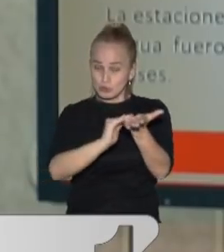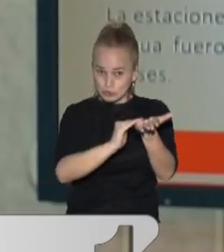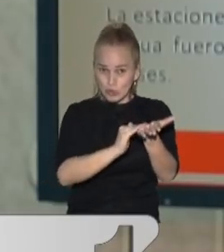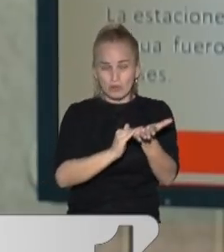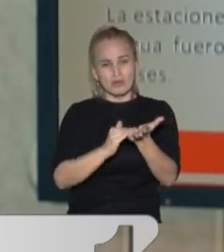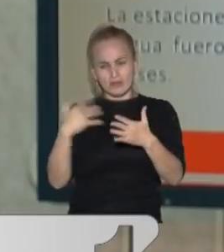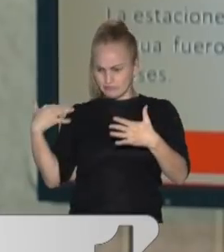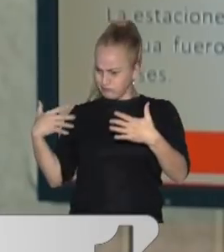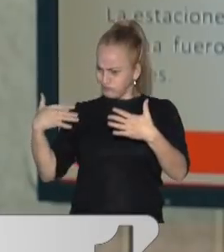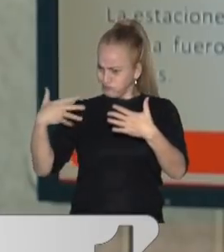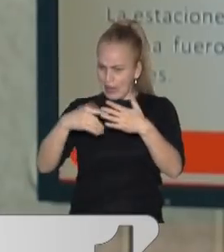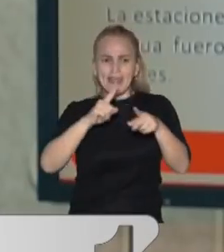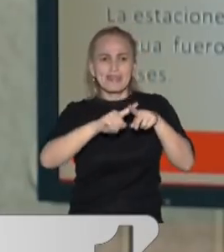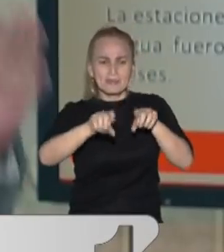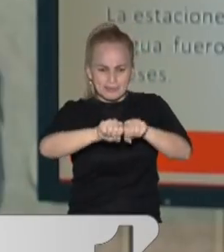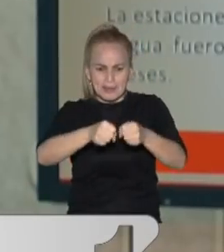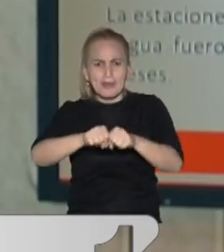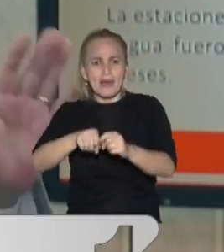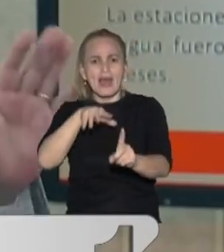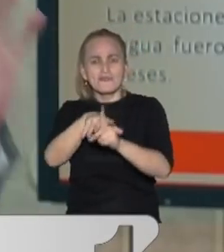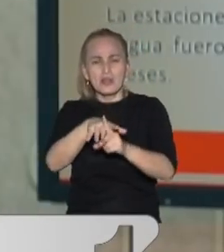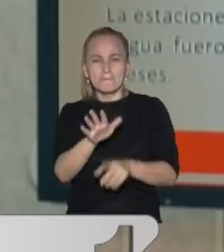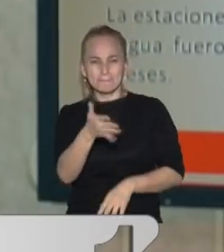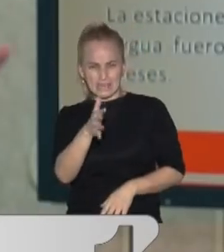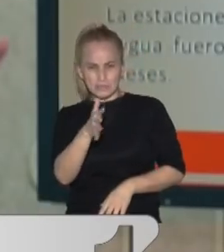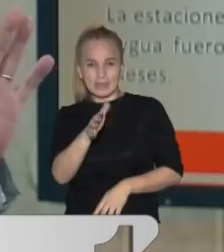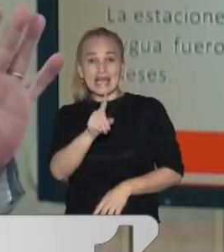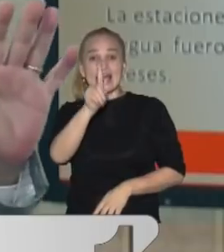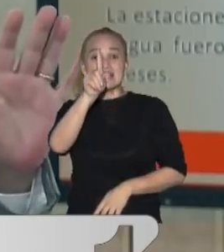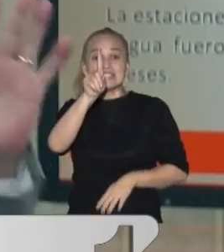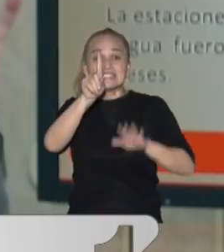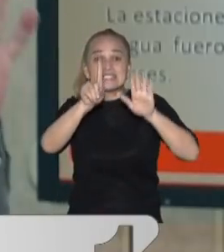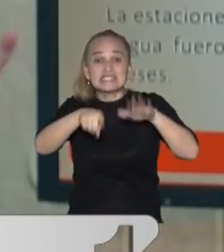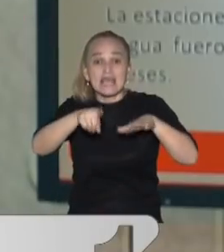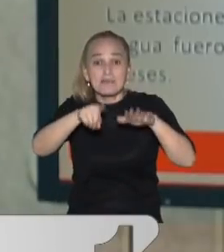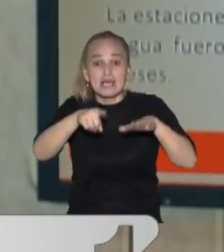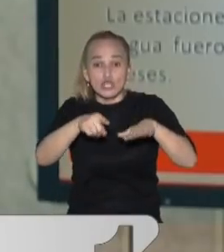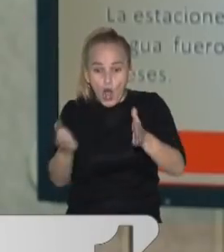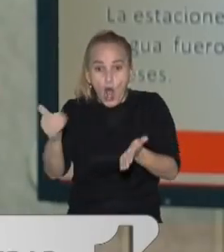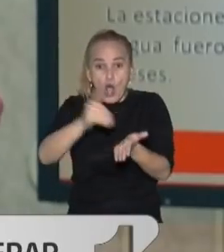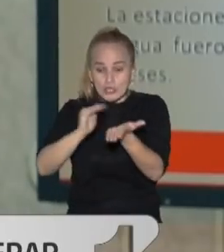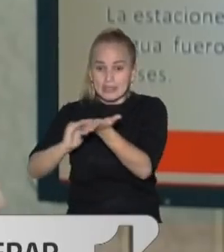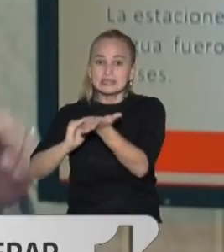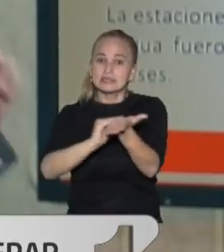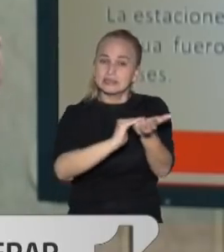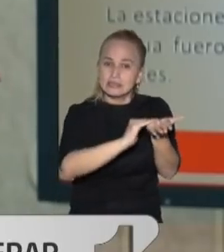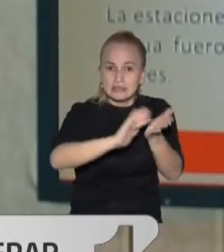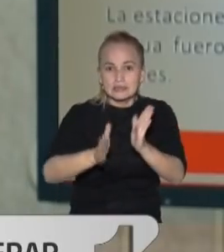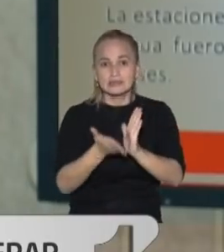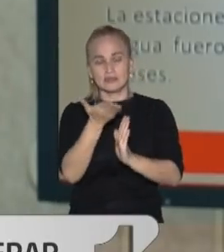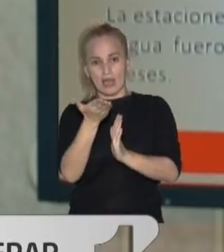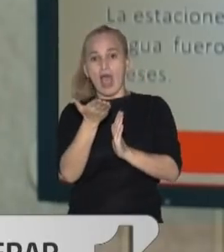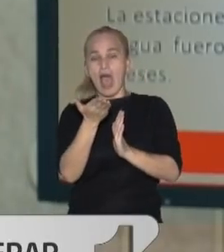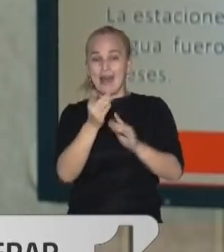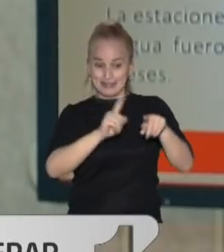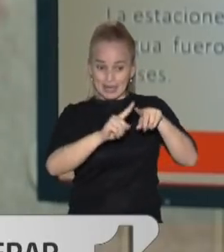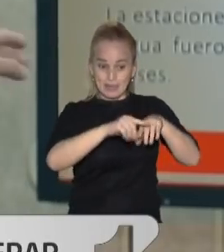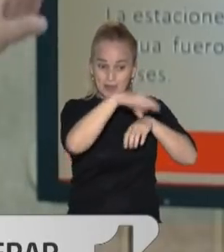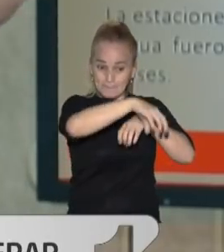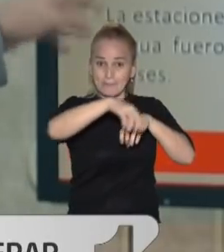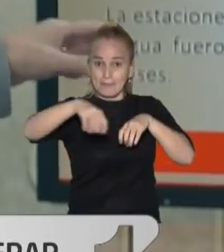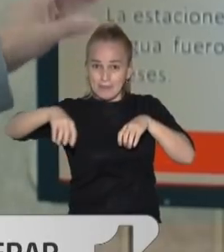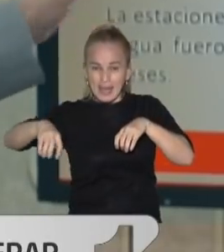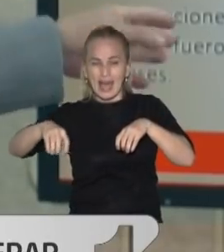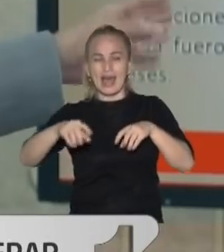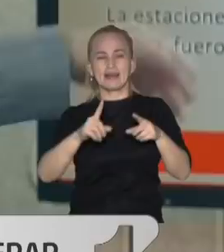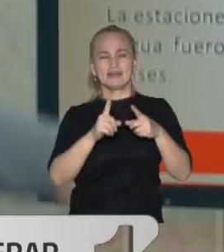hecho a Transmilenio nos llevará por lo menos 6 meses en volverlo a recuperar. Hay algunas estaciones,